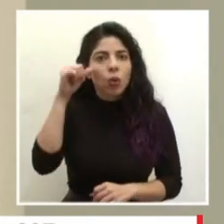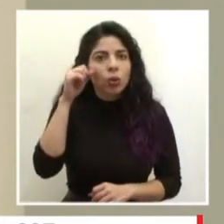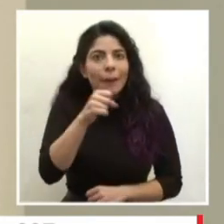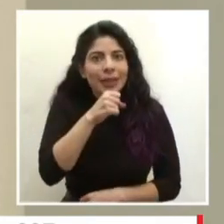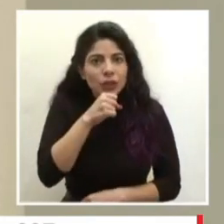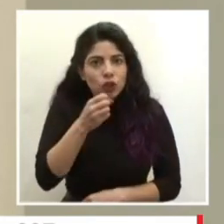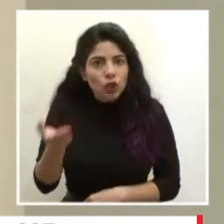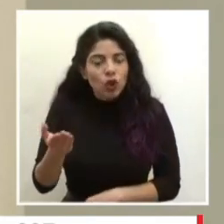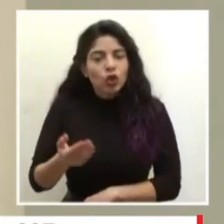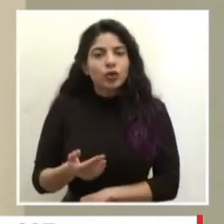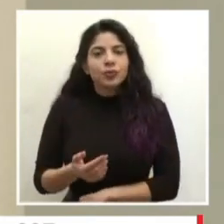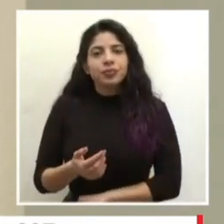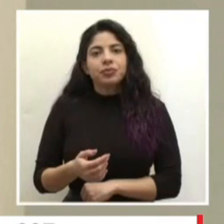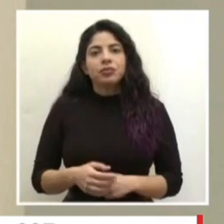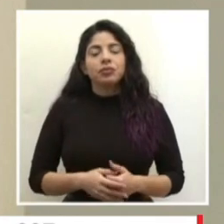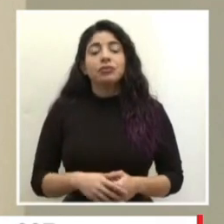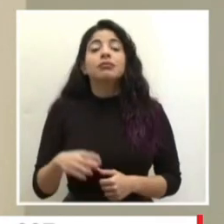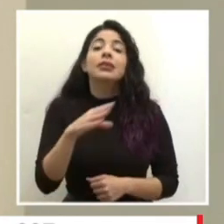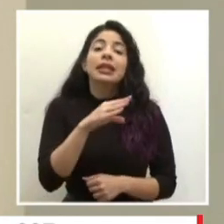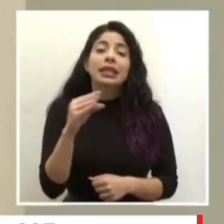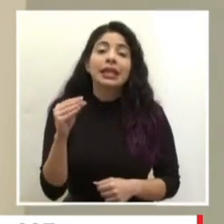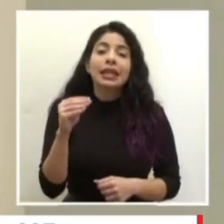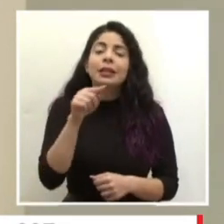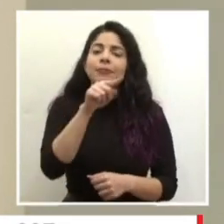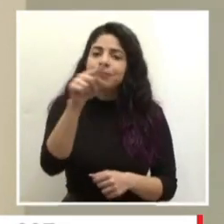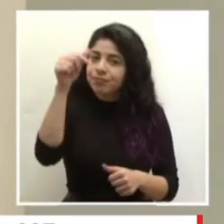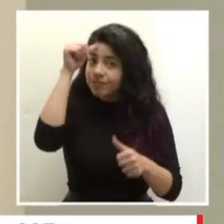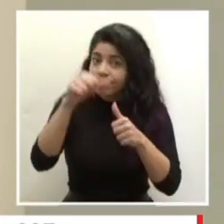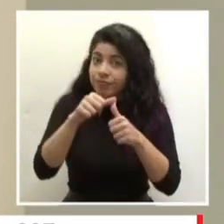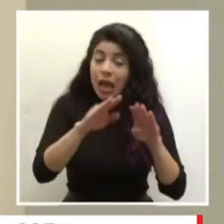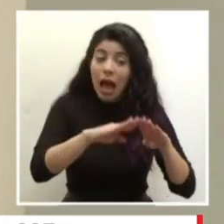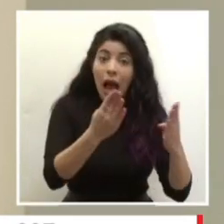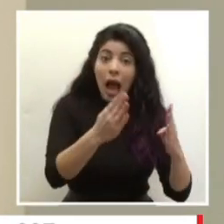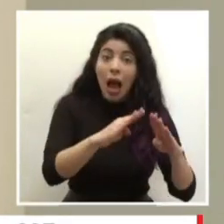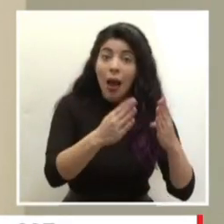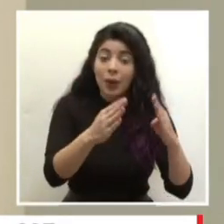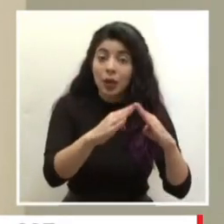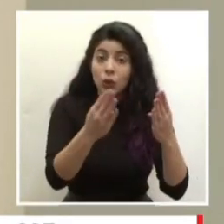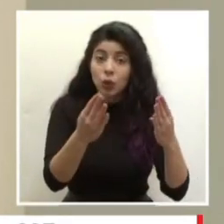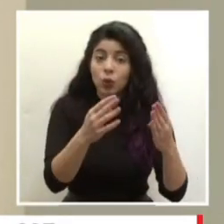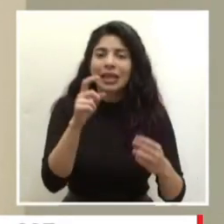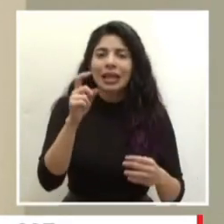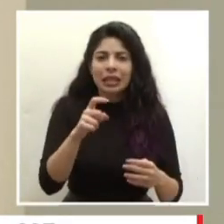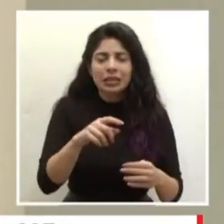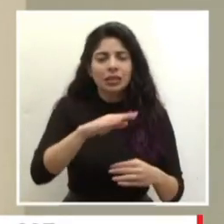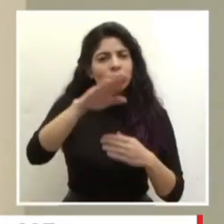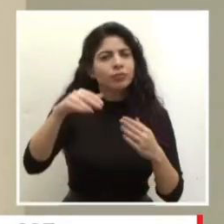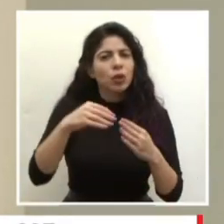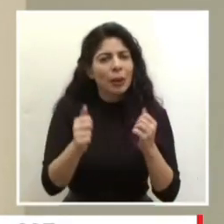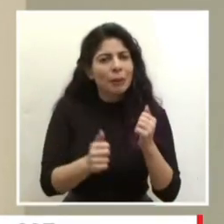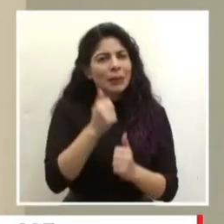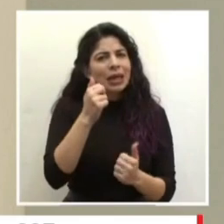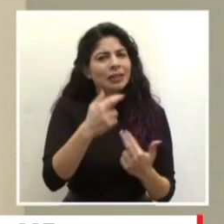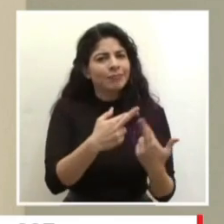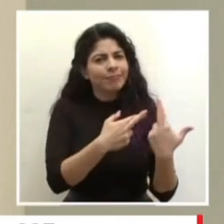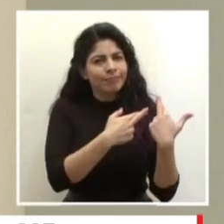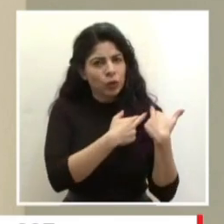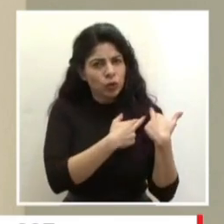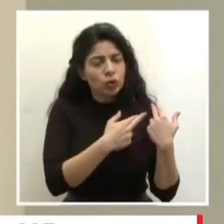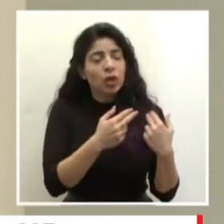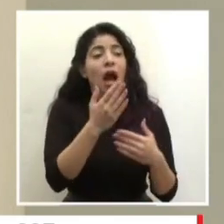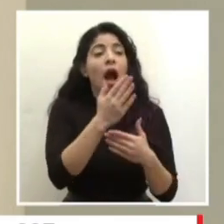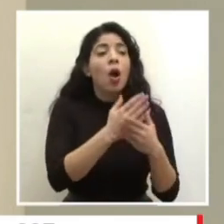mayor. Y recordar que las aperturas requieren mayor responsabilidad, que están dadas en aquellos